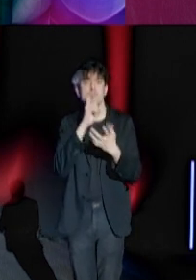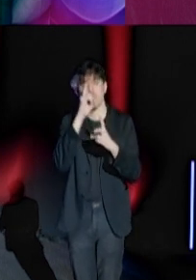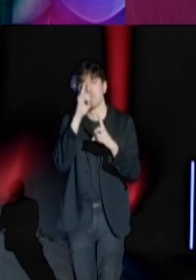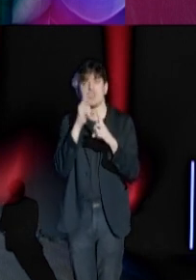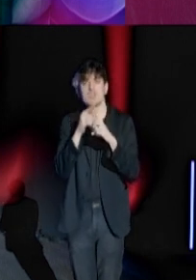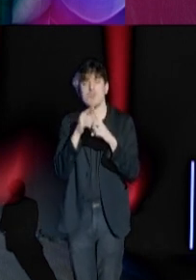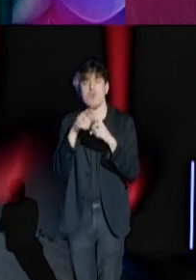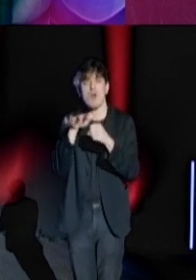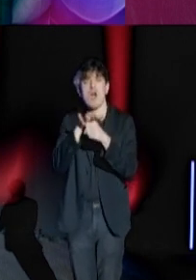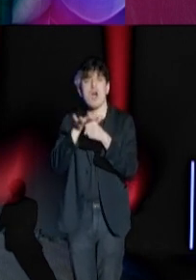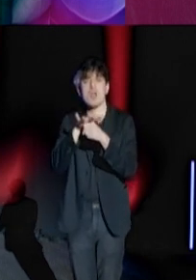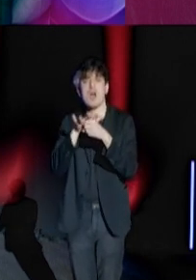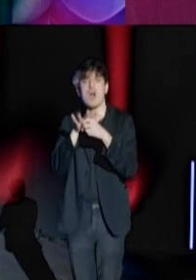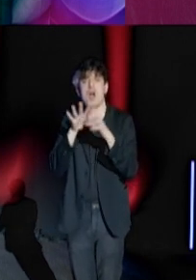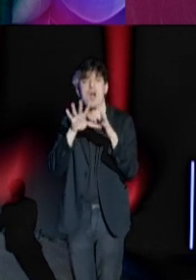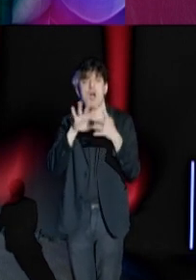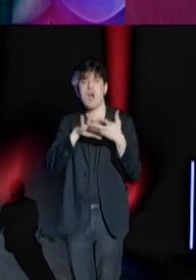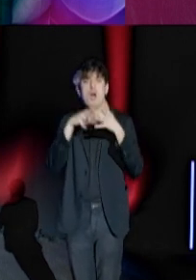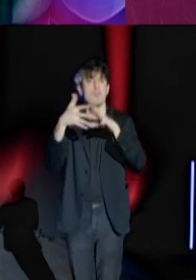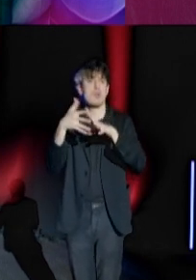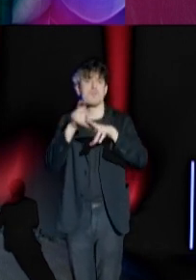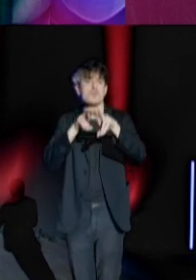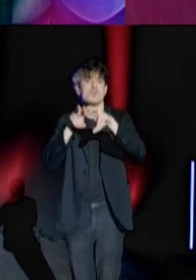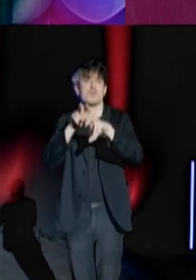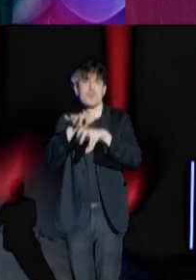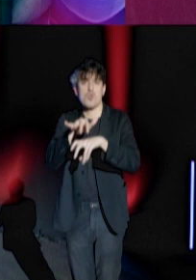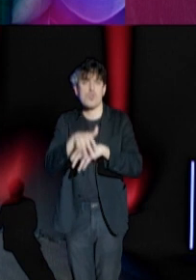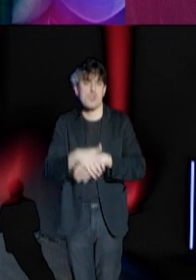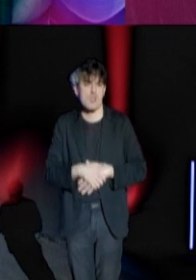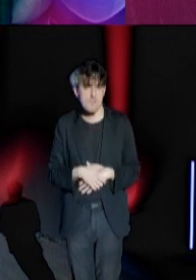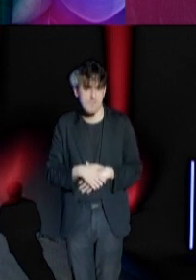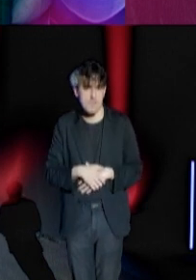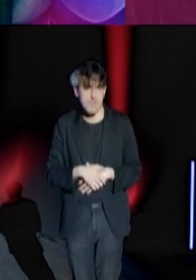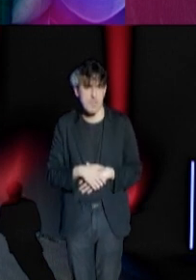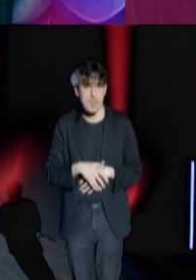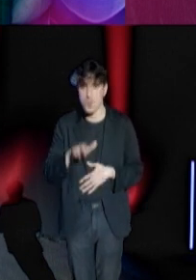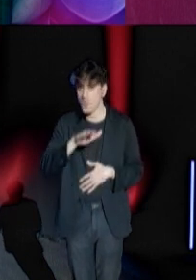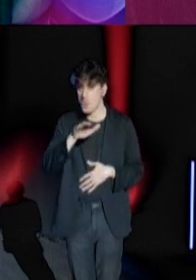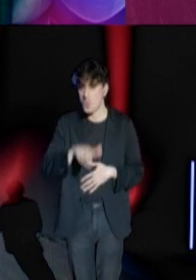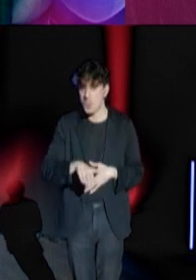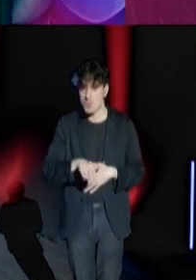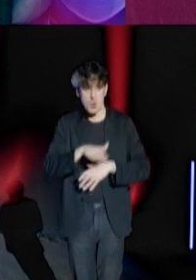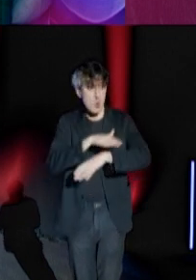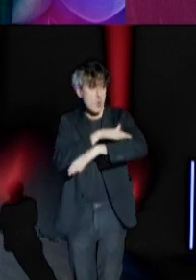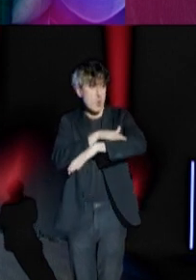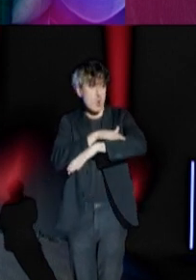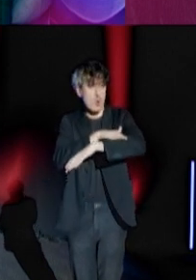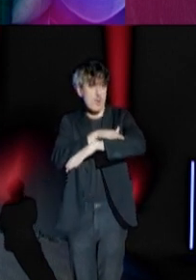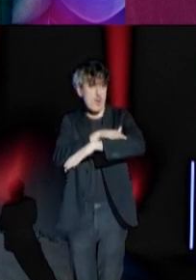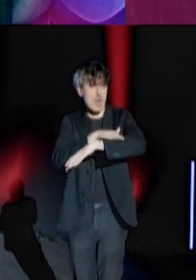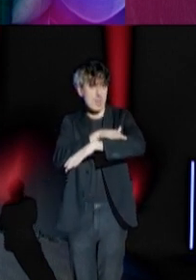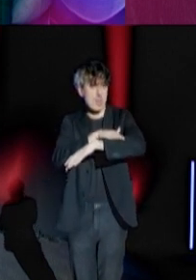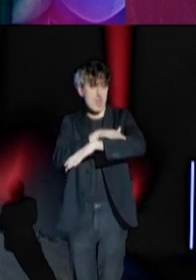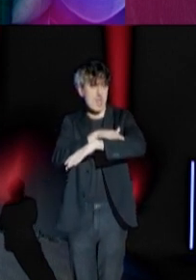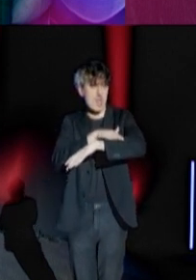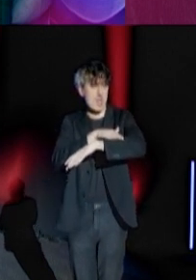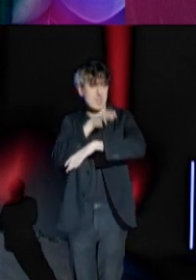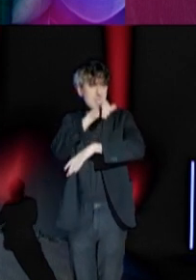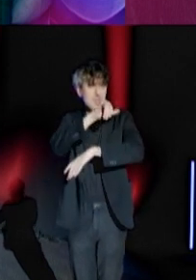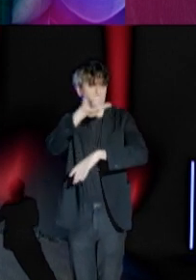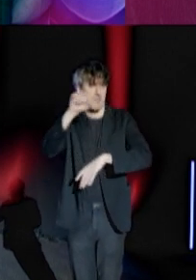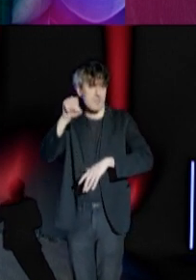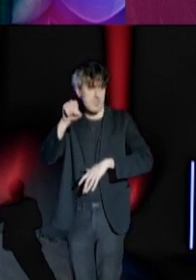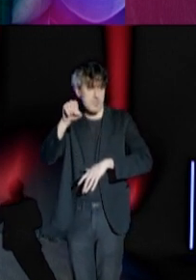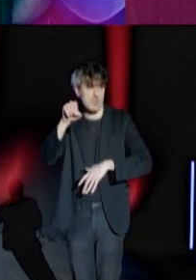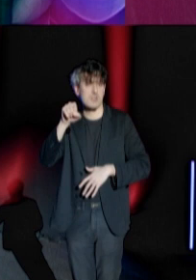encontrar áreas donde aplicarlo Y por último muy relevante la gobernanza de la Inteligencia artificial y ese es parte de lo que hemos